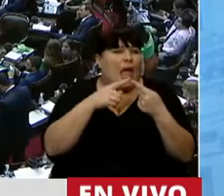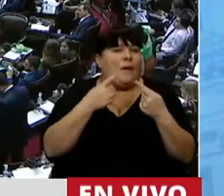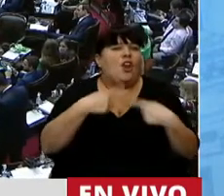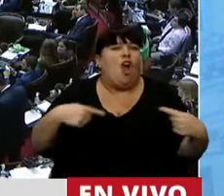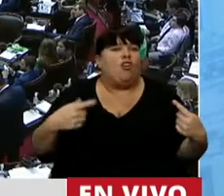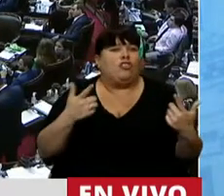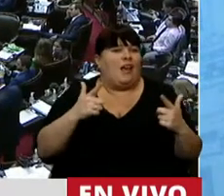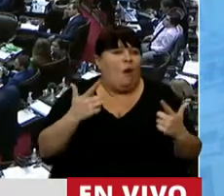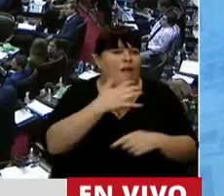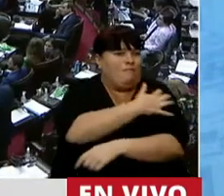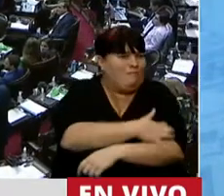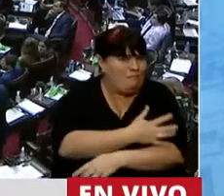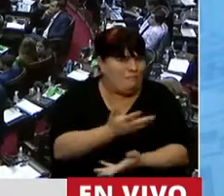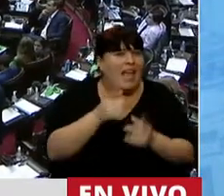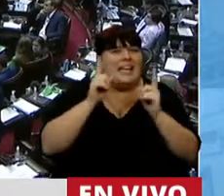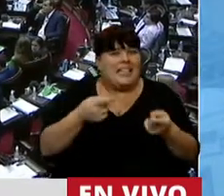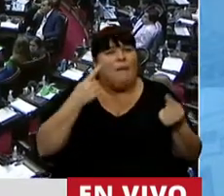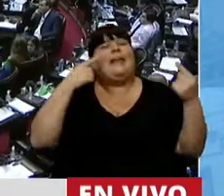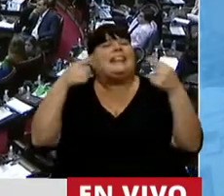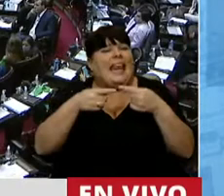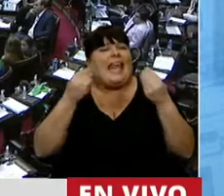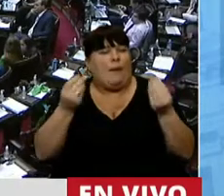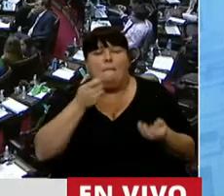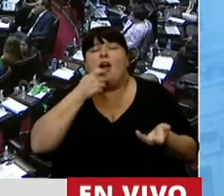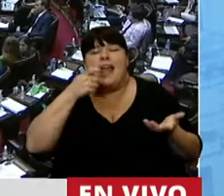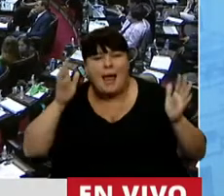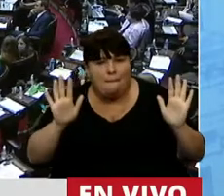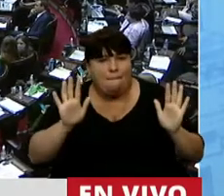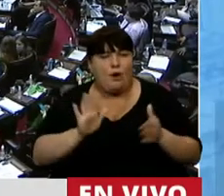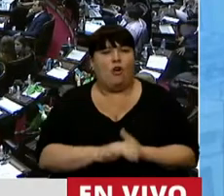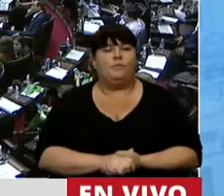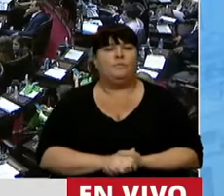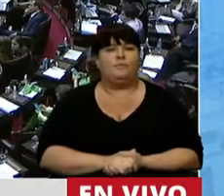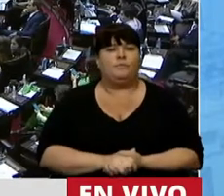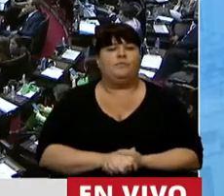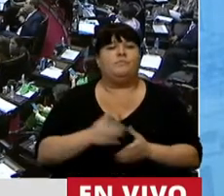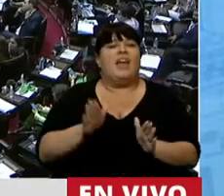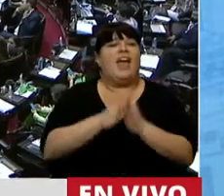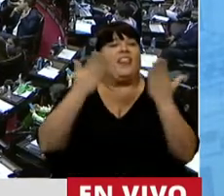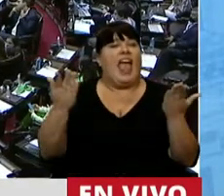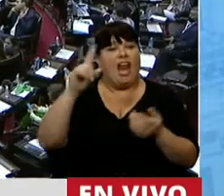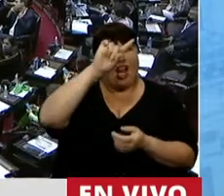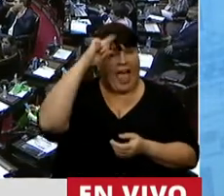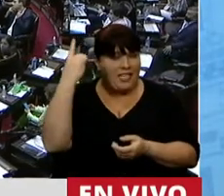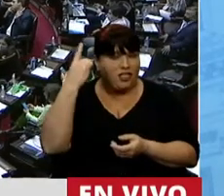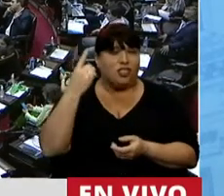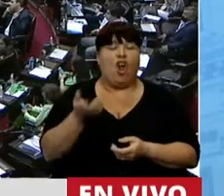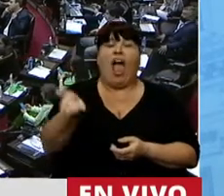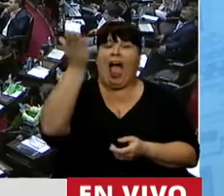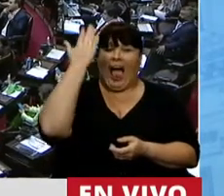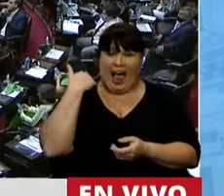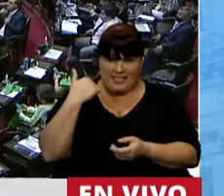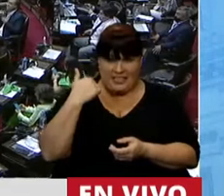carencias materiales. También tiene que ver, por ejemplo, para dar un ejemplo, con que el diario La Nación, en el día de